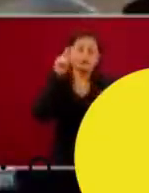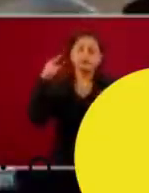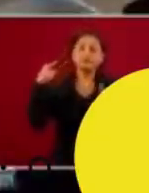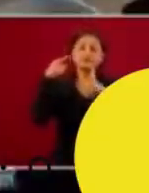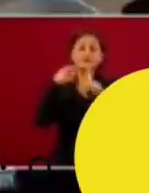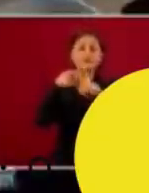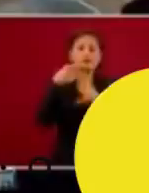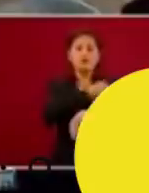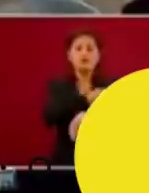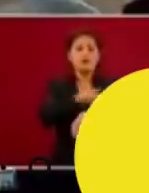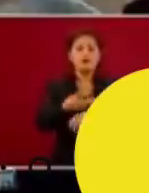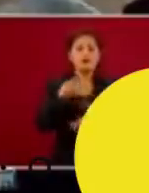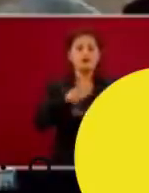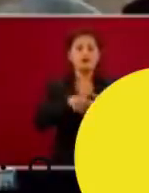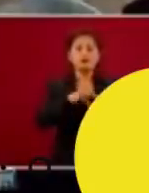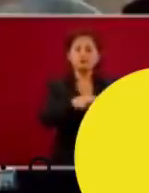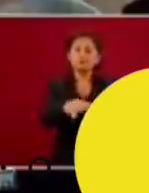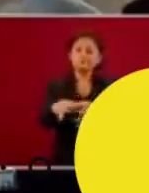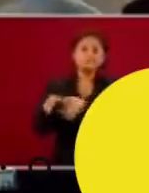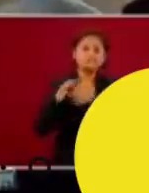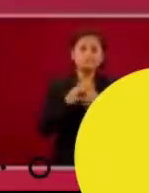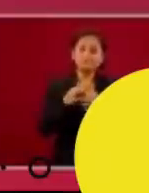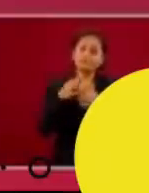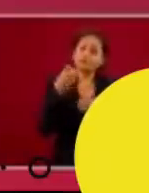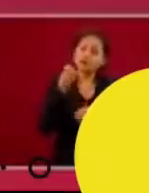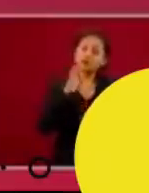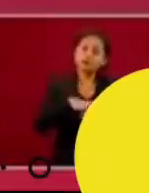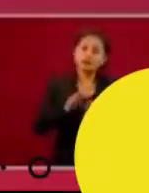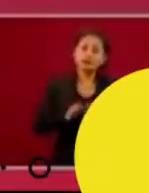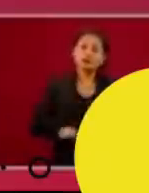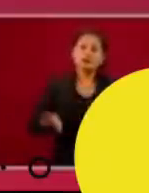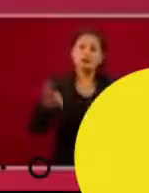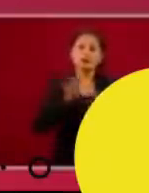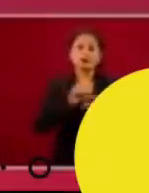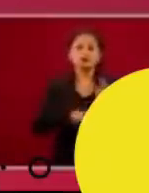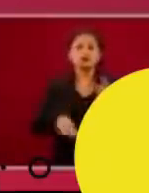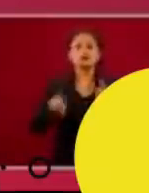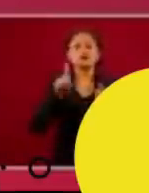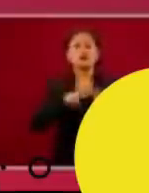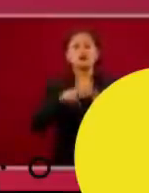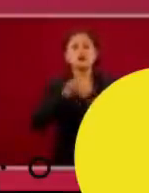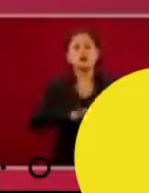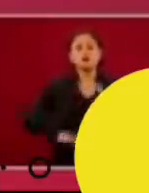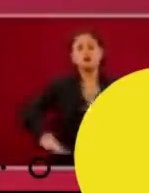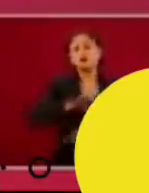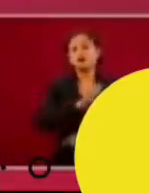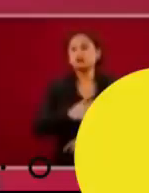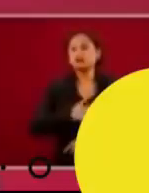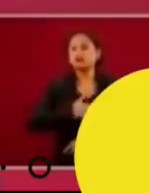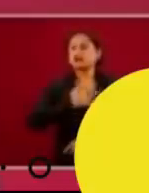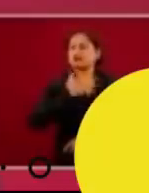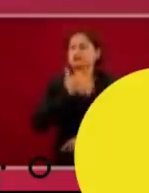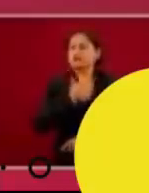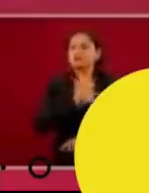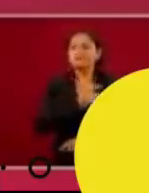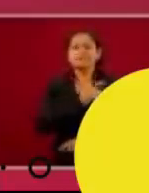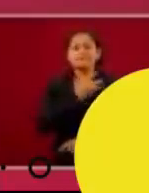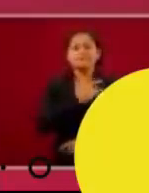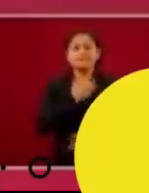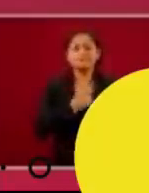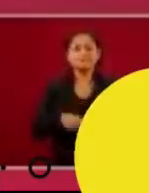no se rompan las familias, que haya bienestar, que se fortalezcan